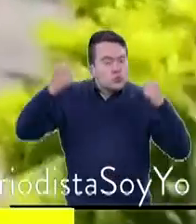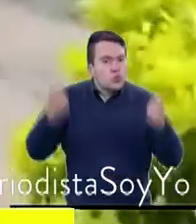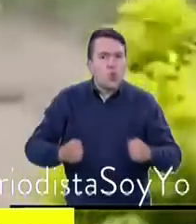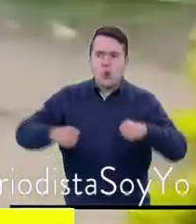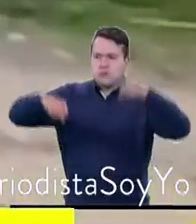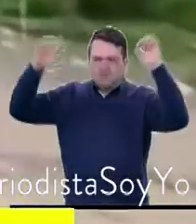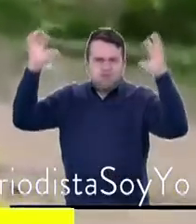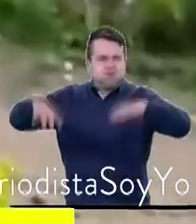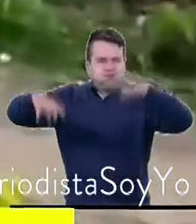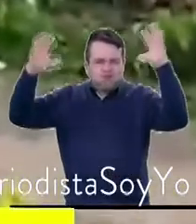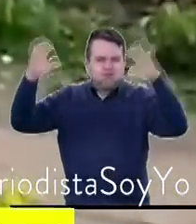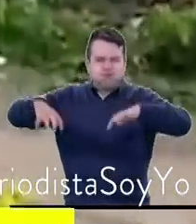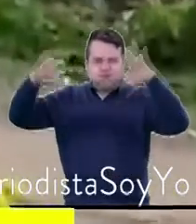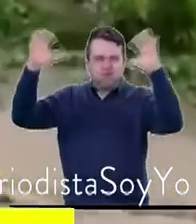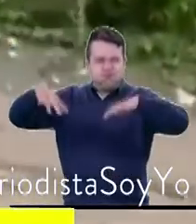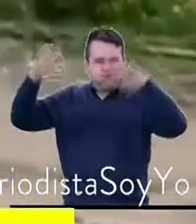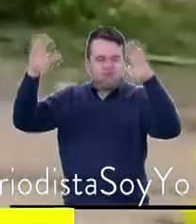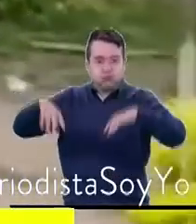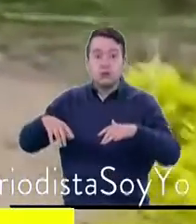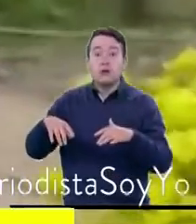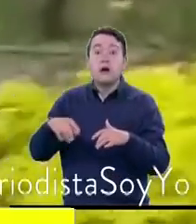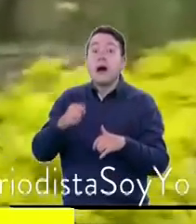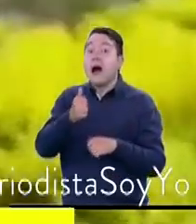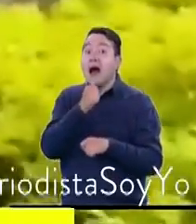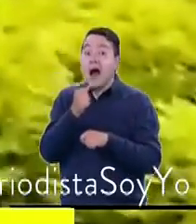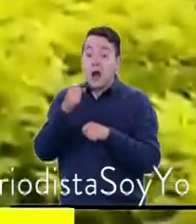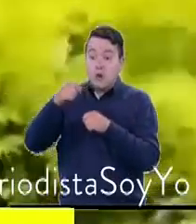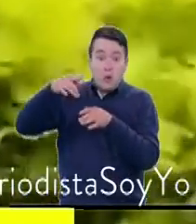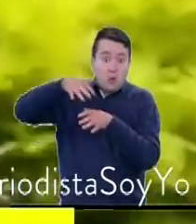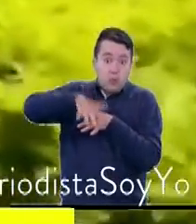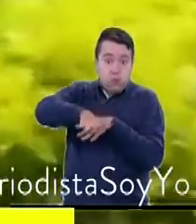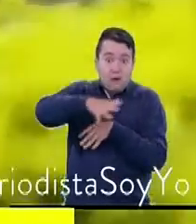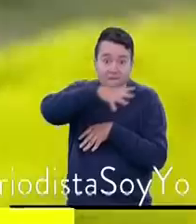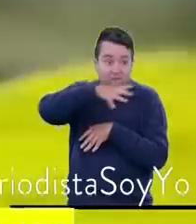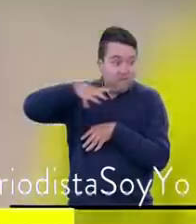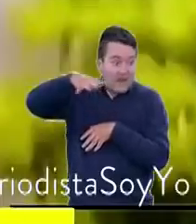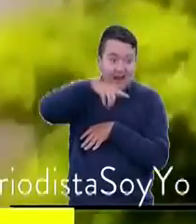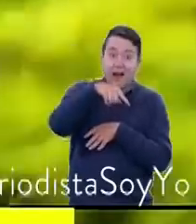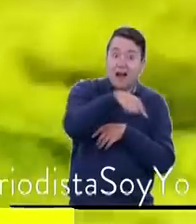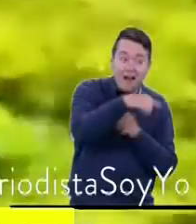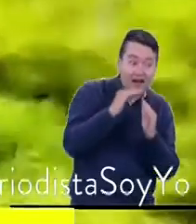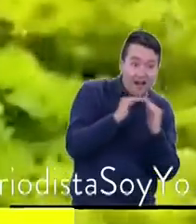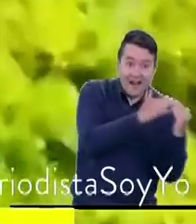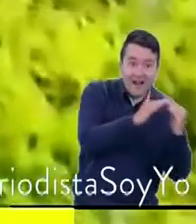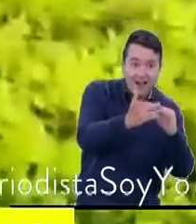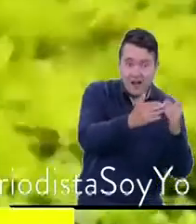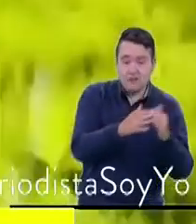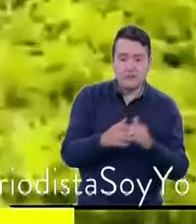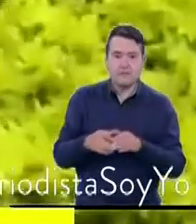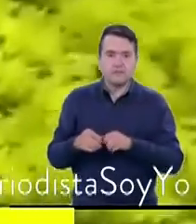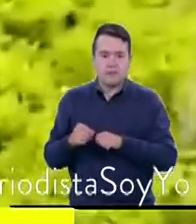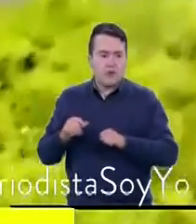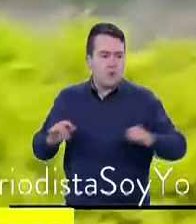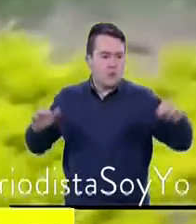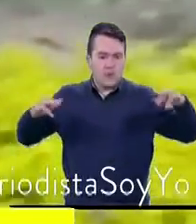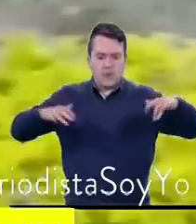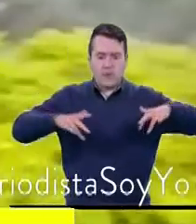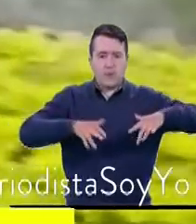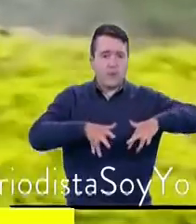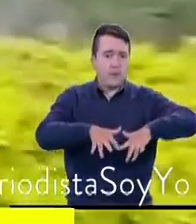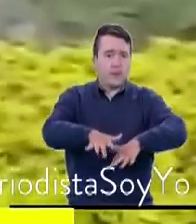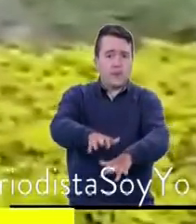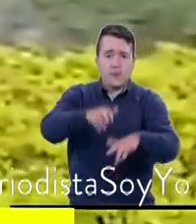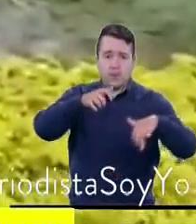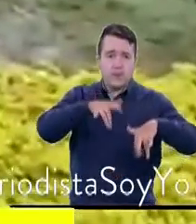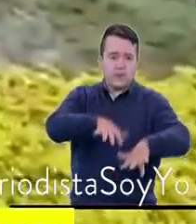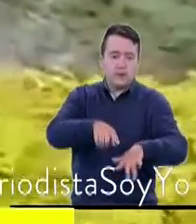y todas las aguas que bajaron por los botreros de la finca adyacente salieron, corrieron hacia abajo. No tiene